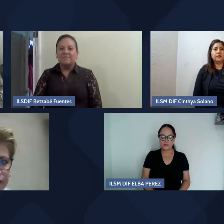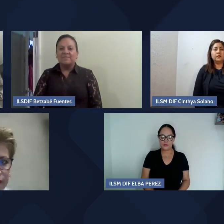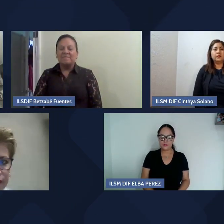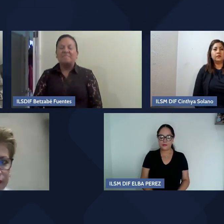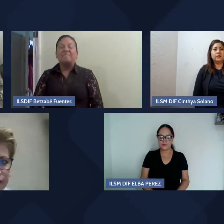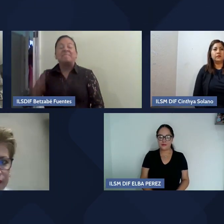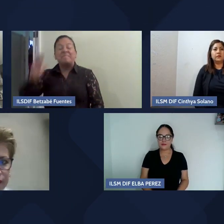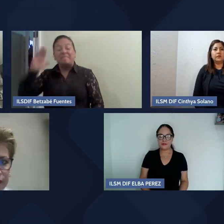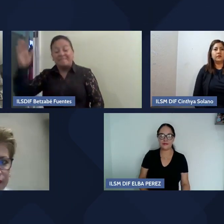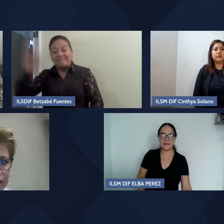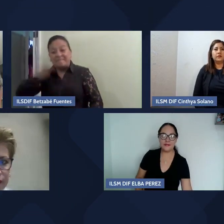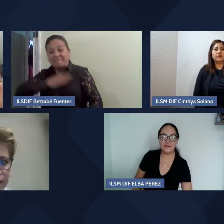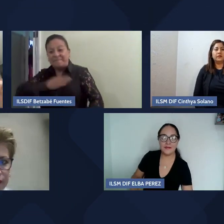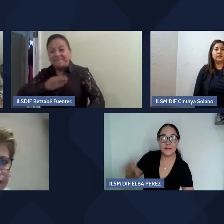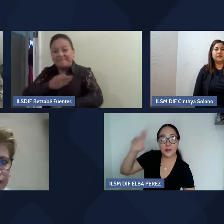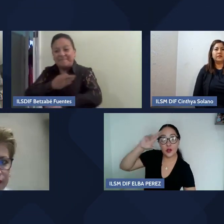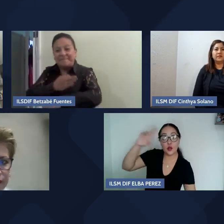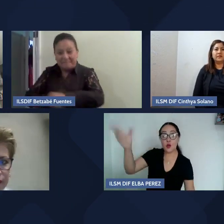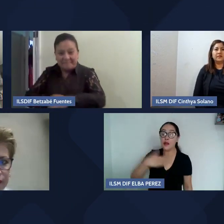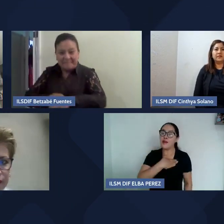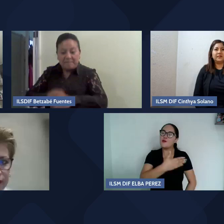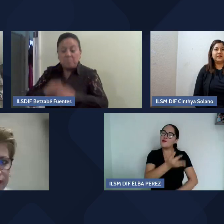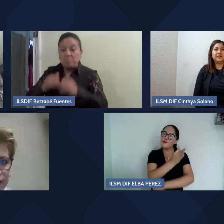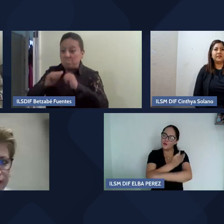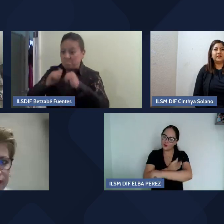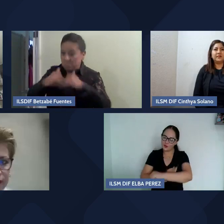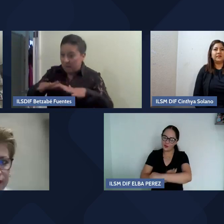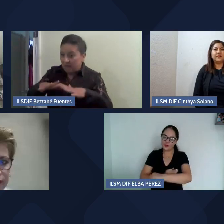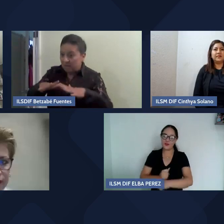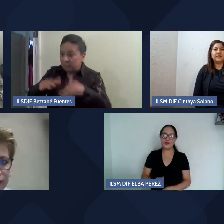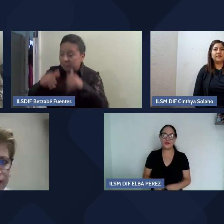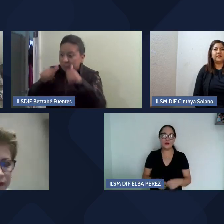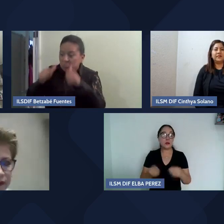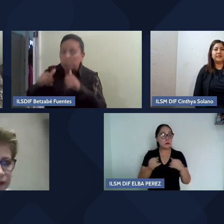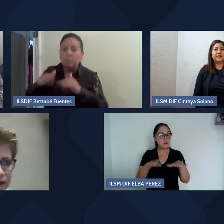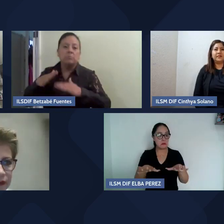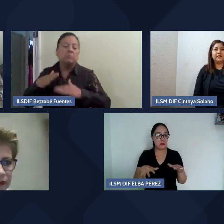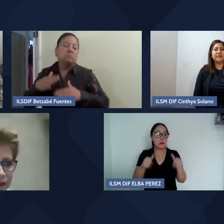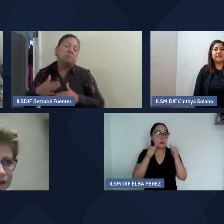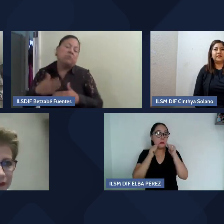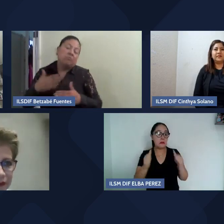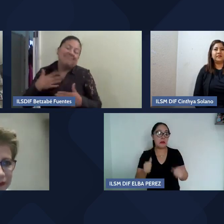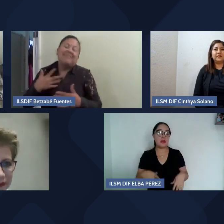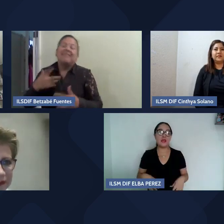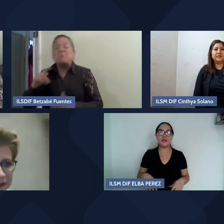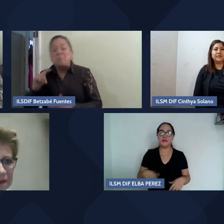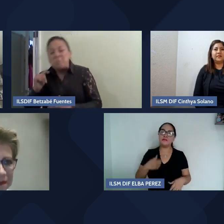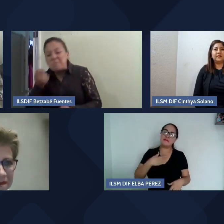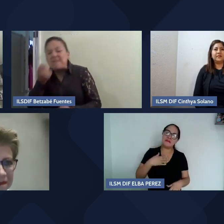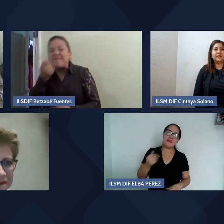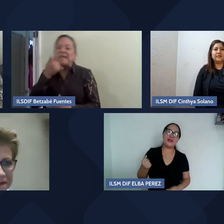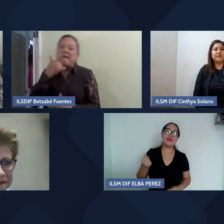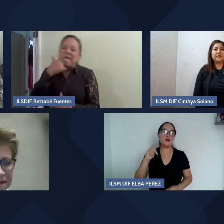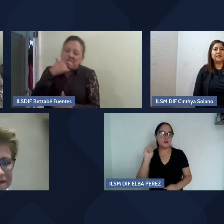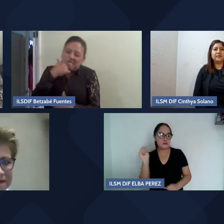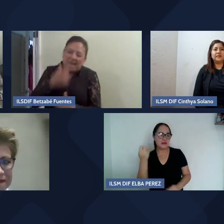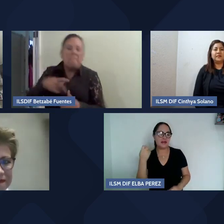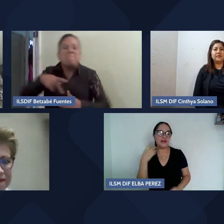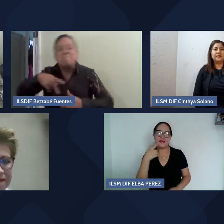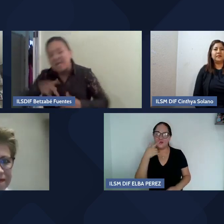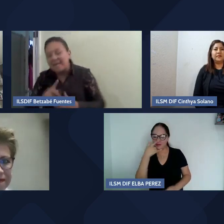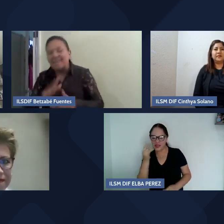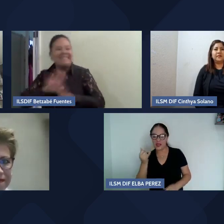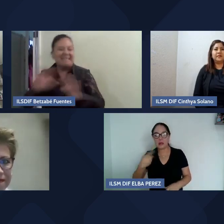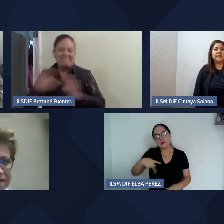Hola, muy buena tarde. No sé si ahora sí me escuchen. Tuve por aquí un pequeño detalle de tecnología, pero bueno, muy buena